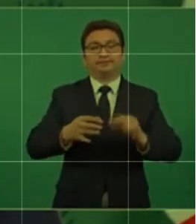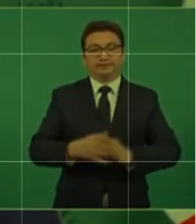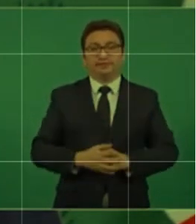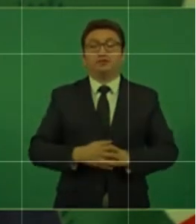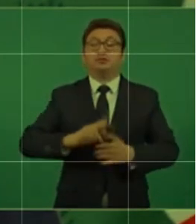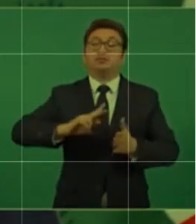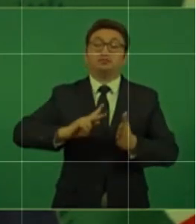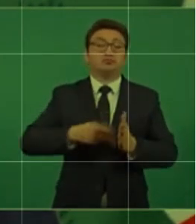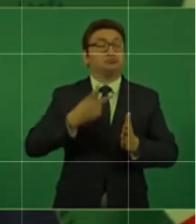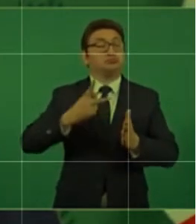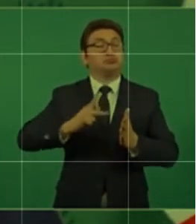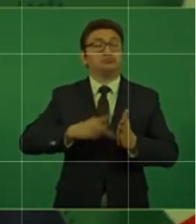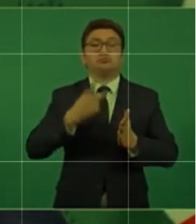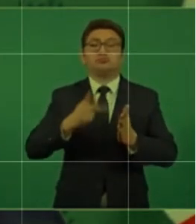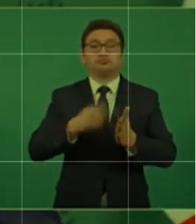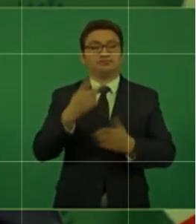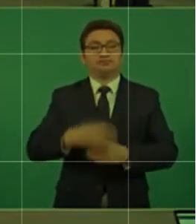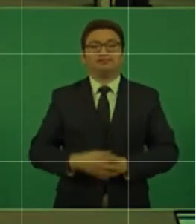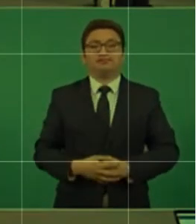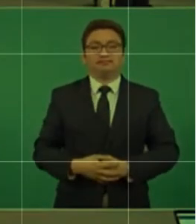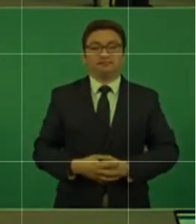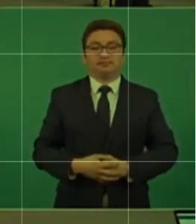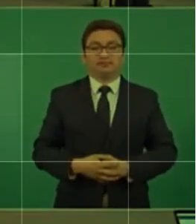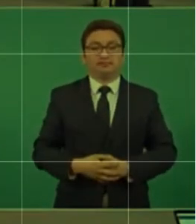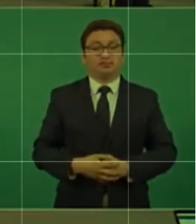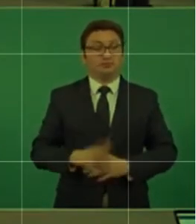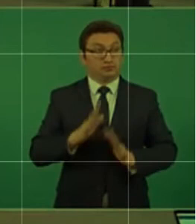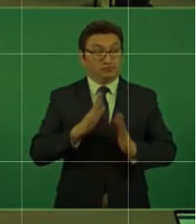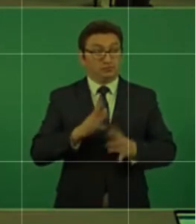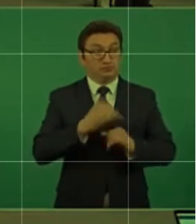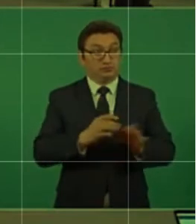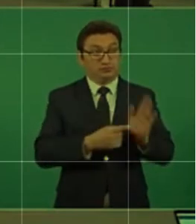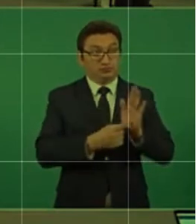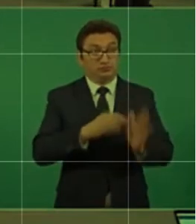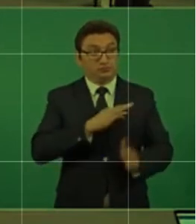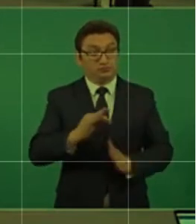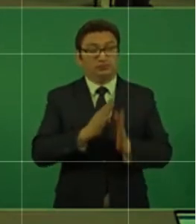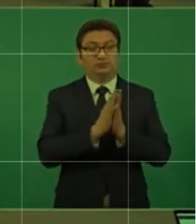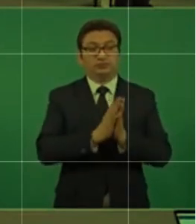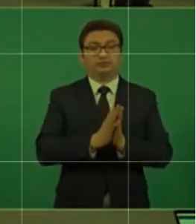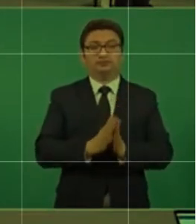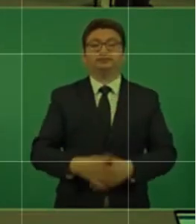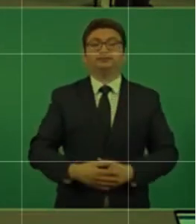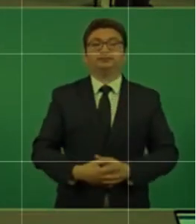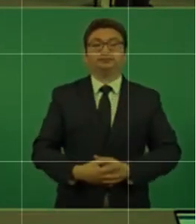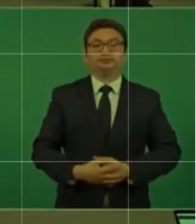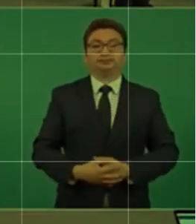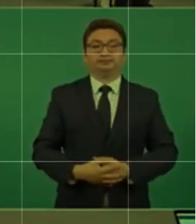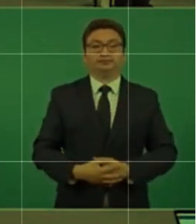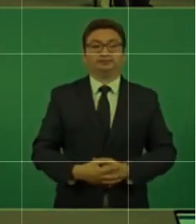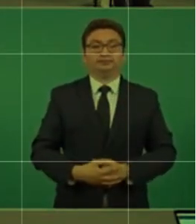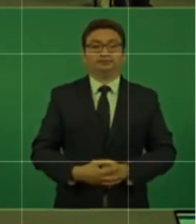Una y otra vez. No sé si lo tienes, por favor.